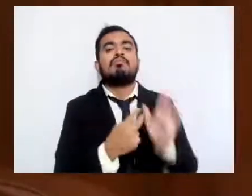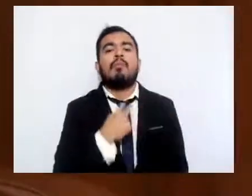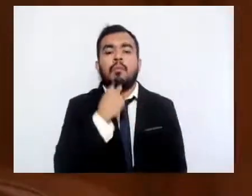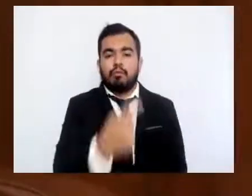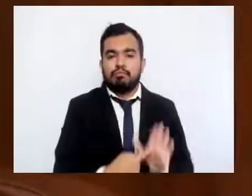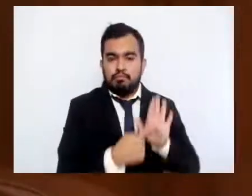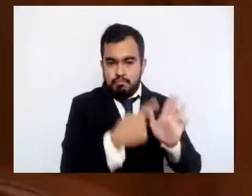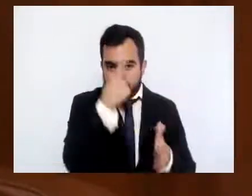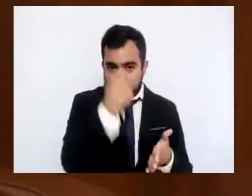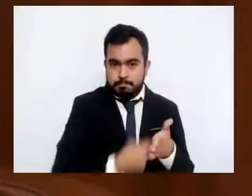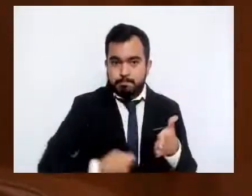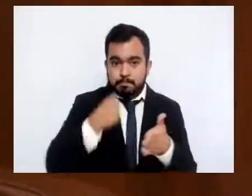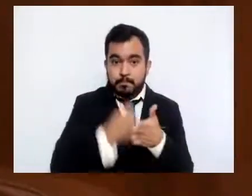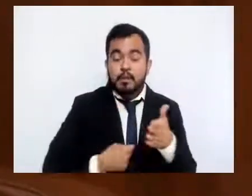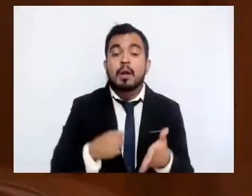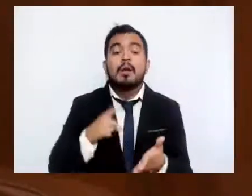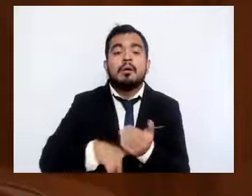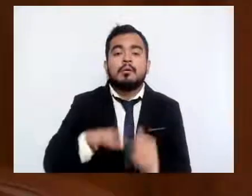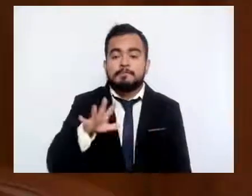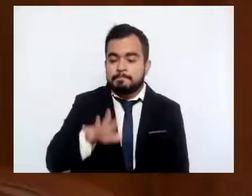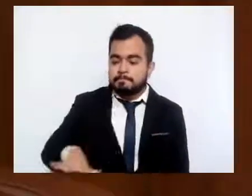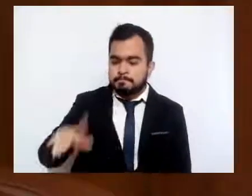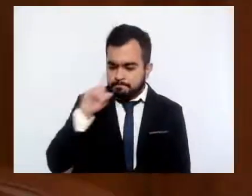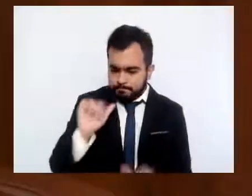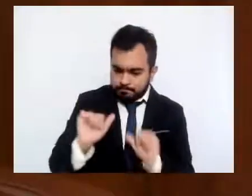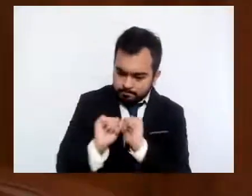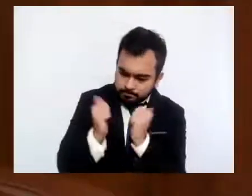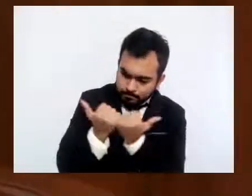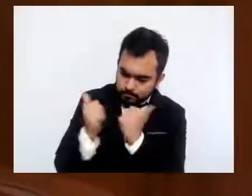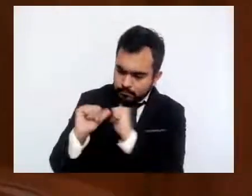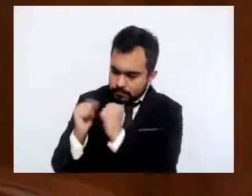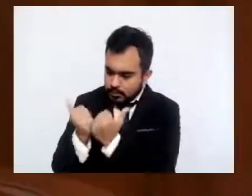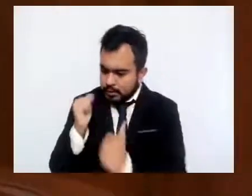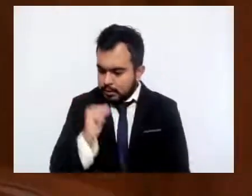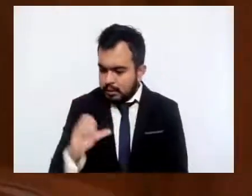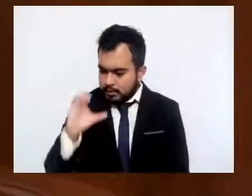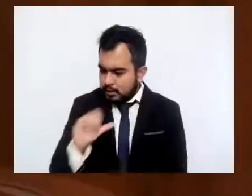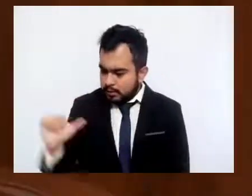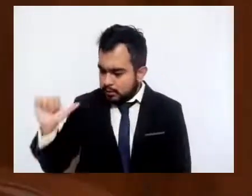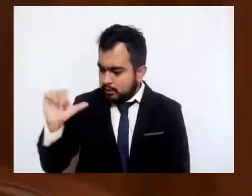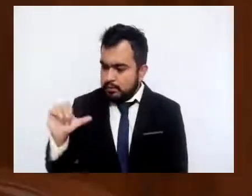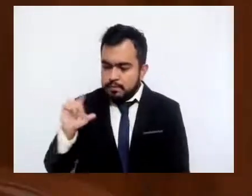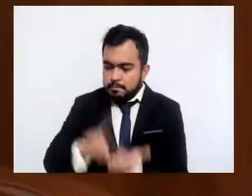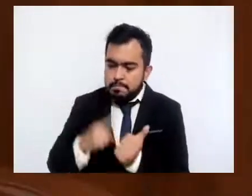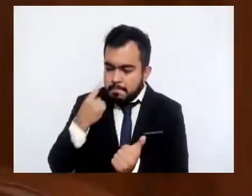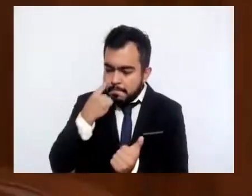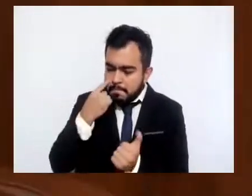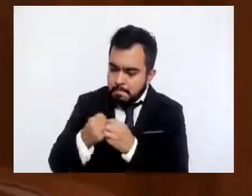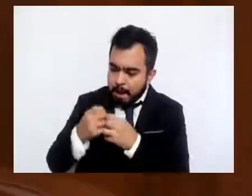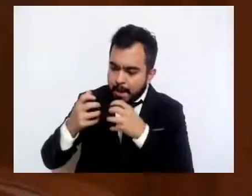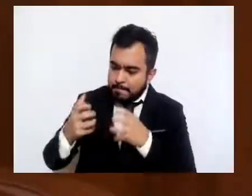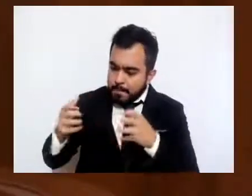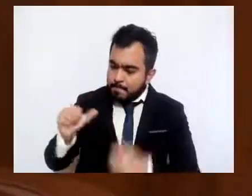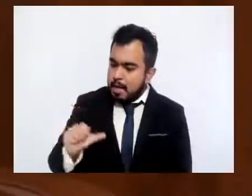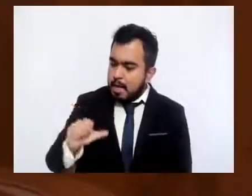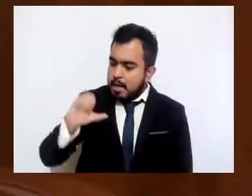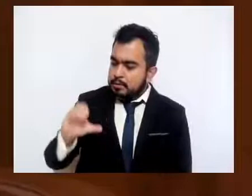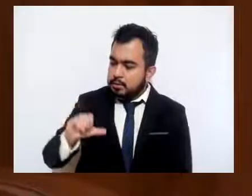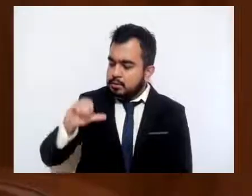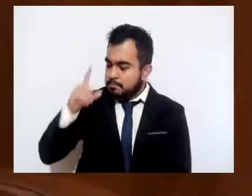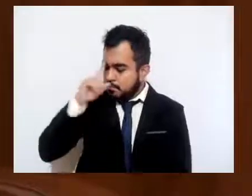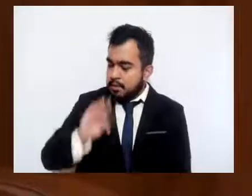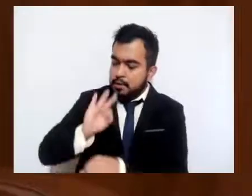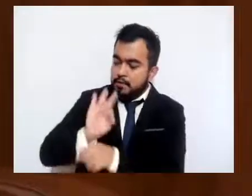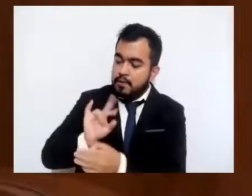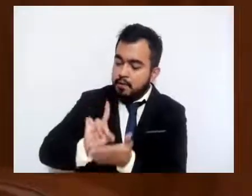de la sociedad civil y la multiplicación de organizaciones de defensa de los derechos humanos y prodemocracia. A